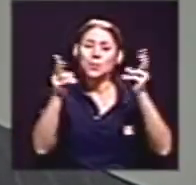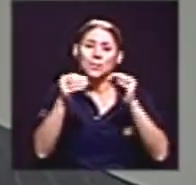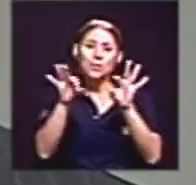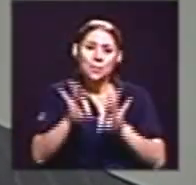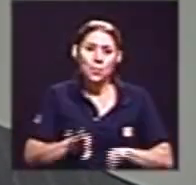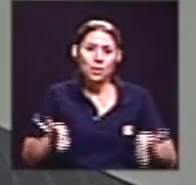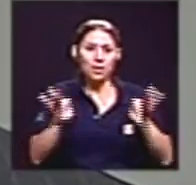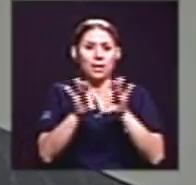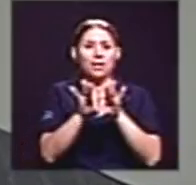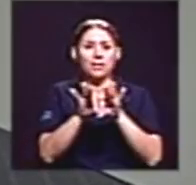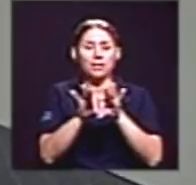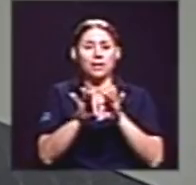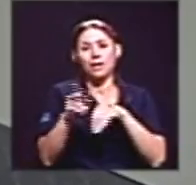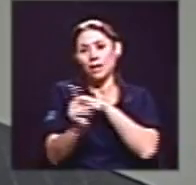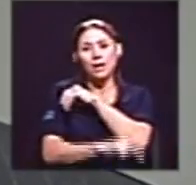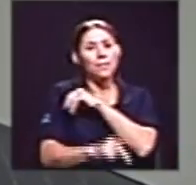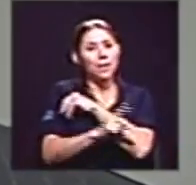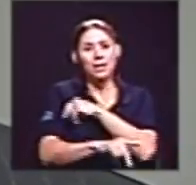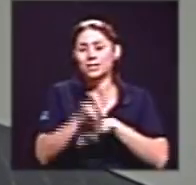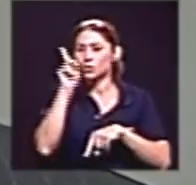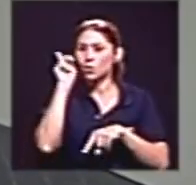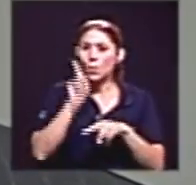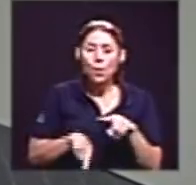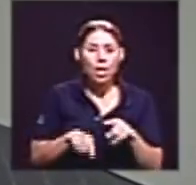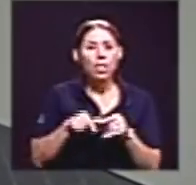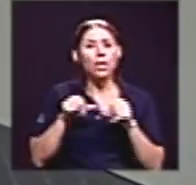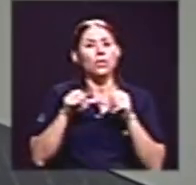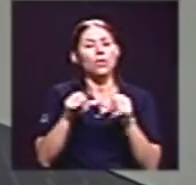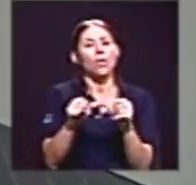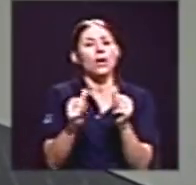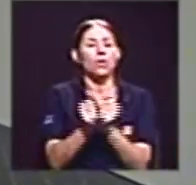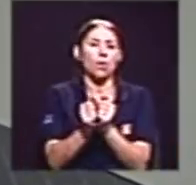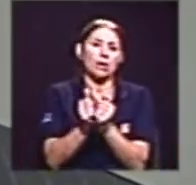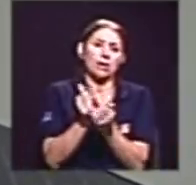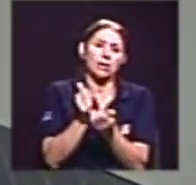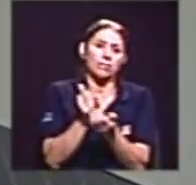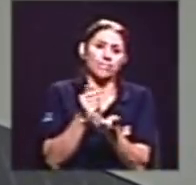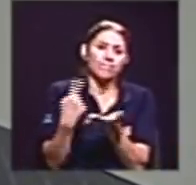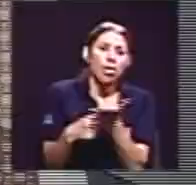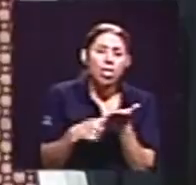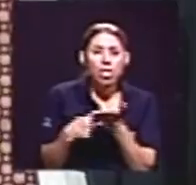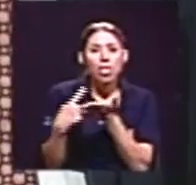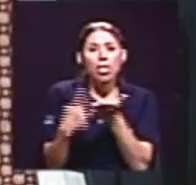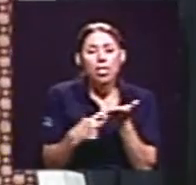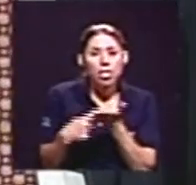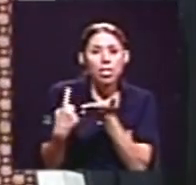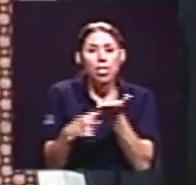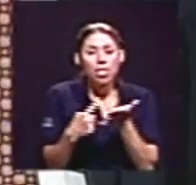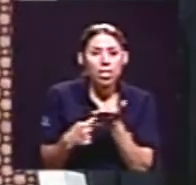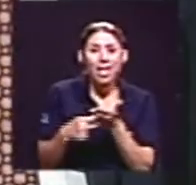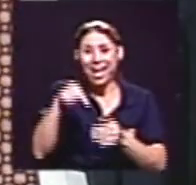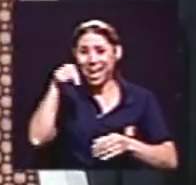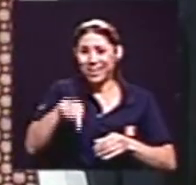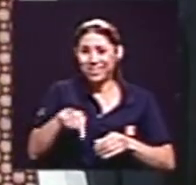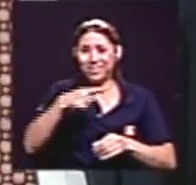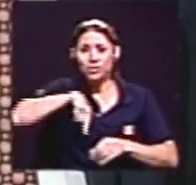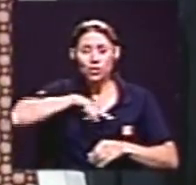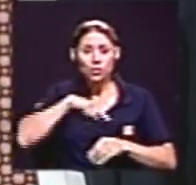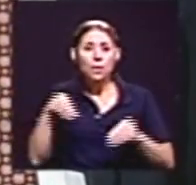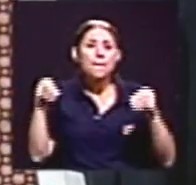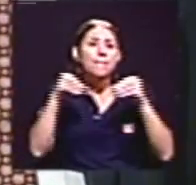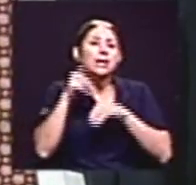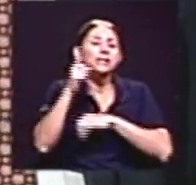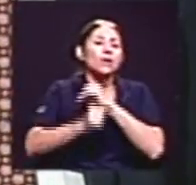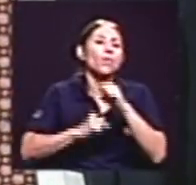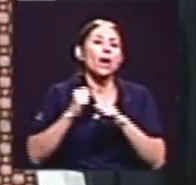país no puede seguir entrabado en discusiones estériles. Aquí duramos más de un año y resto para aprobando las leyes del Tratado de